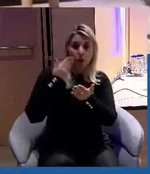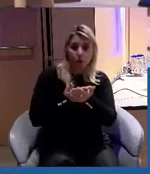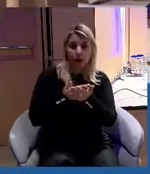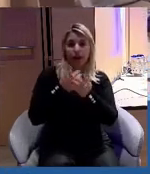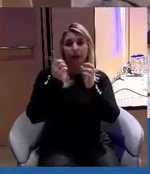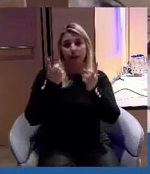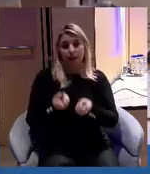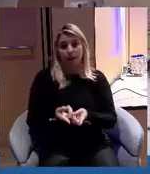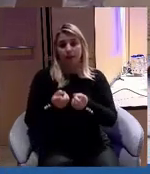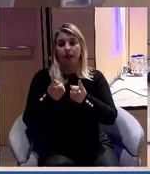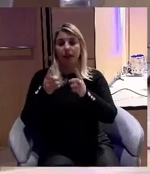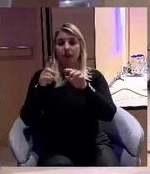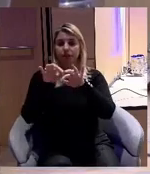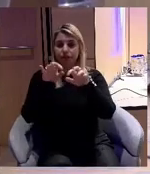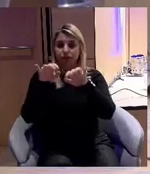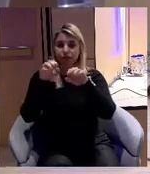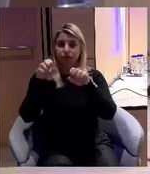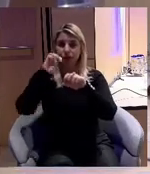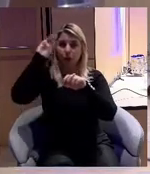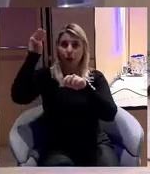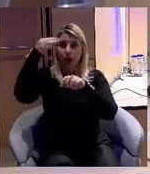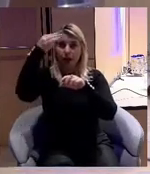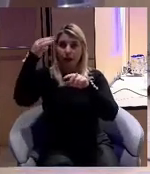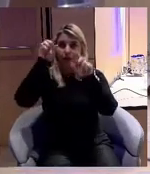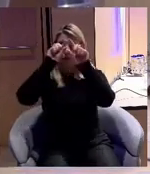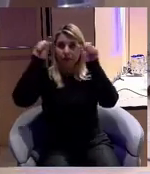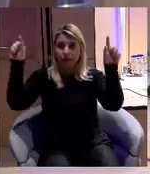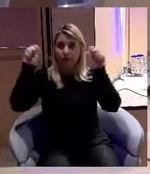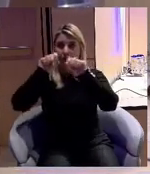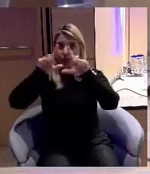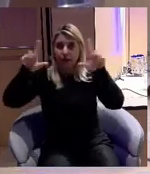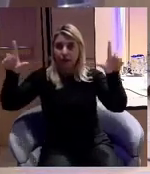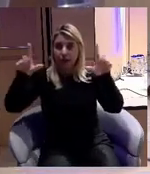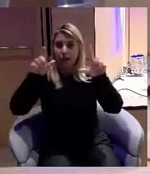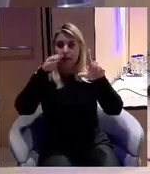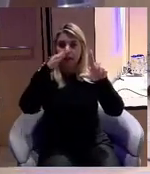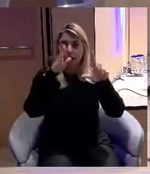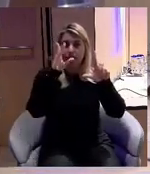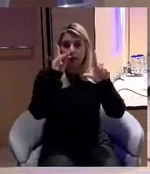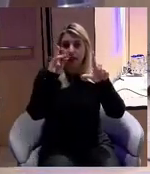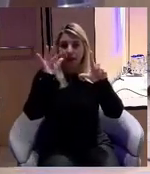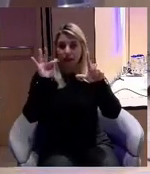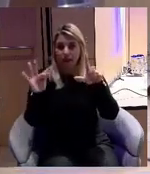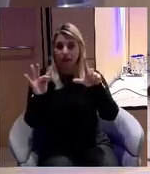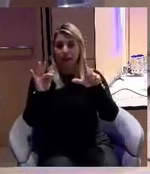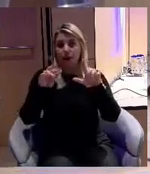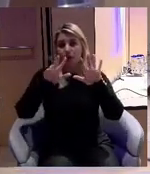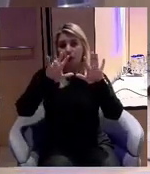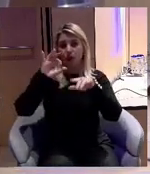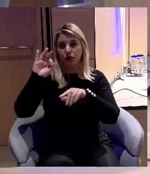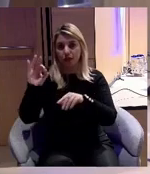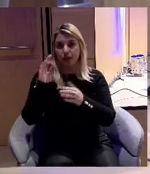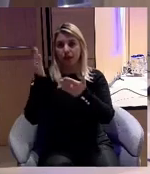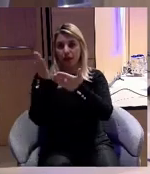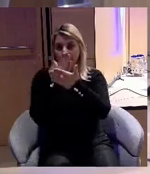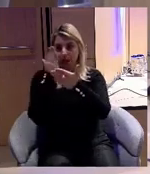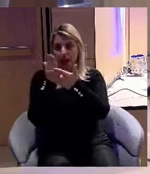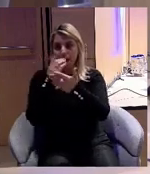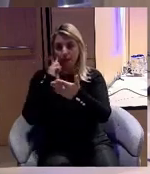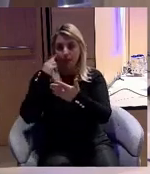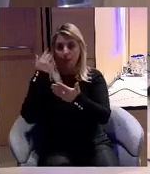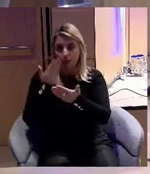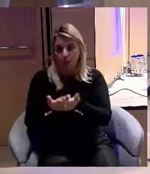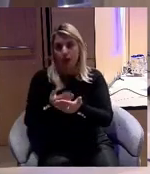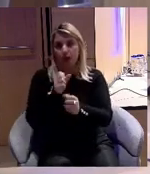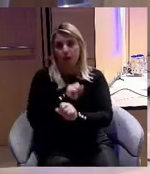entrás a su página oficial encontrás un PDF de 80 páginas en donde también tiene propuestas y con